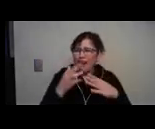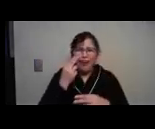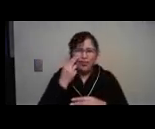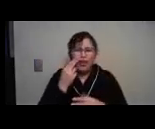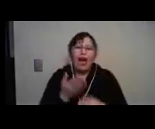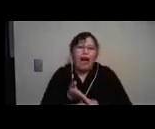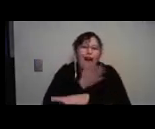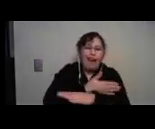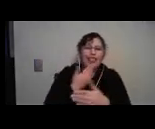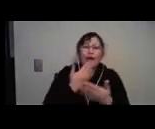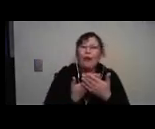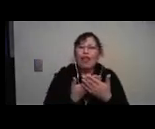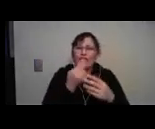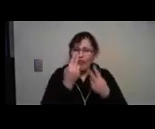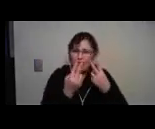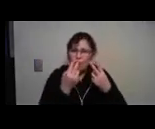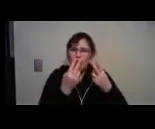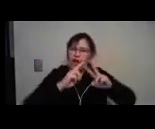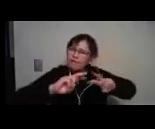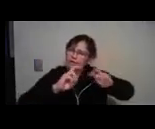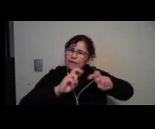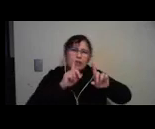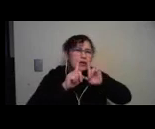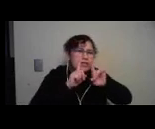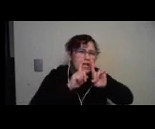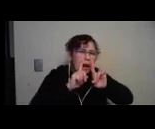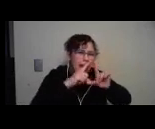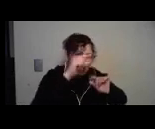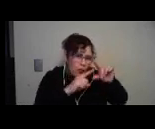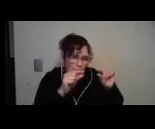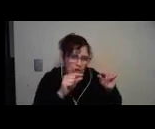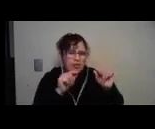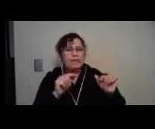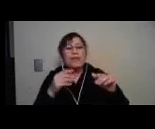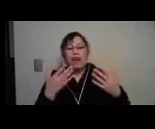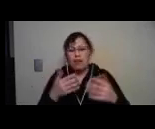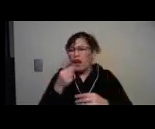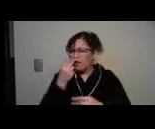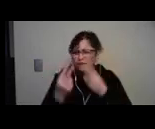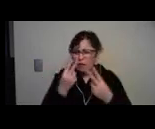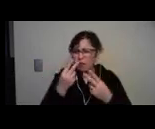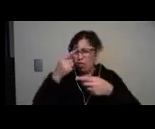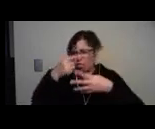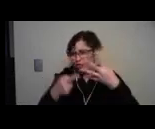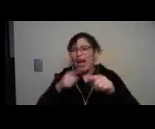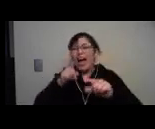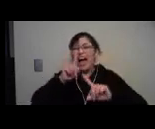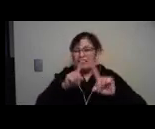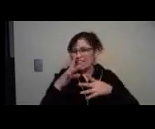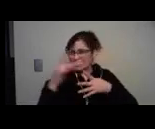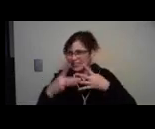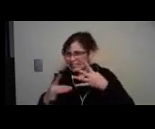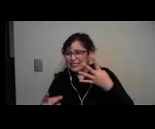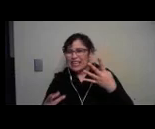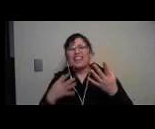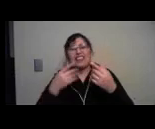neurológico. Ya recuerdo que hablamos de atención, de orientación, de gnosia, ya, y de praxia, lenguaje también. Entonces